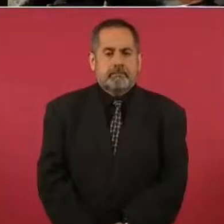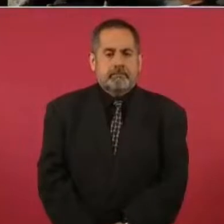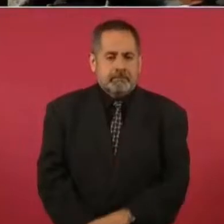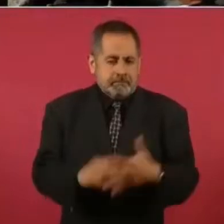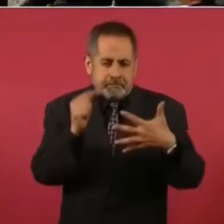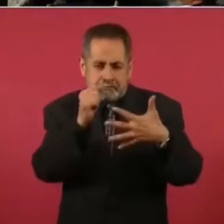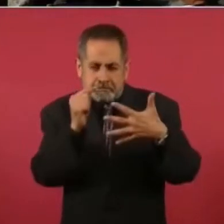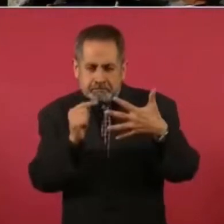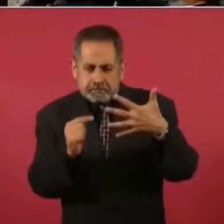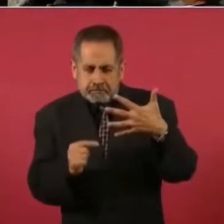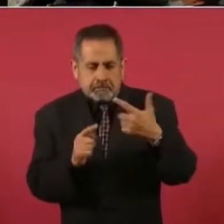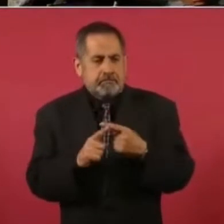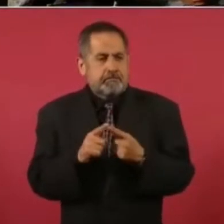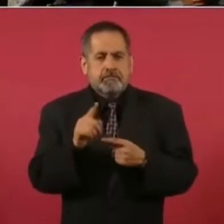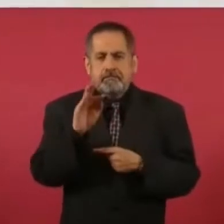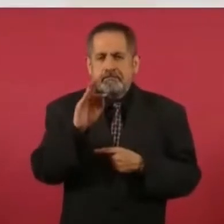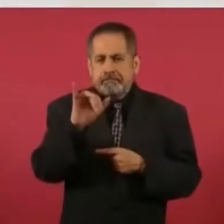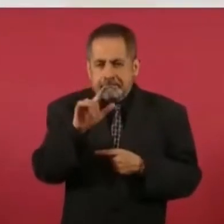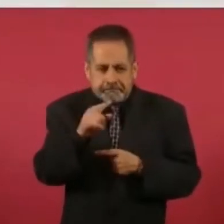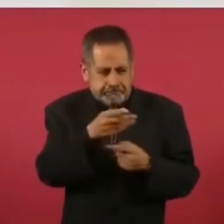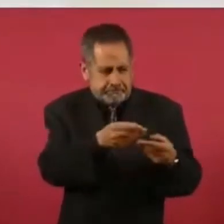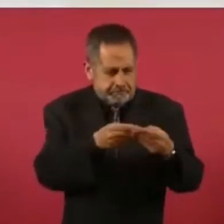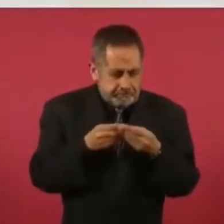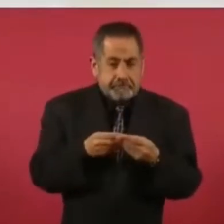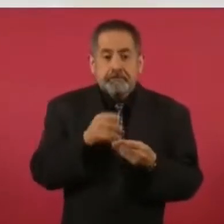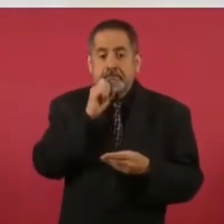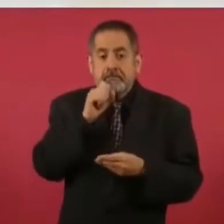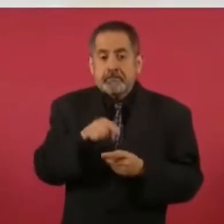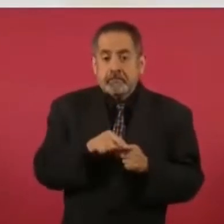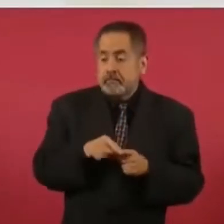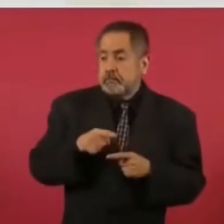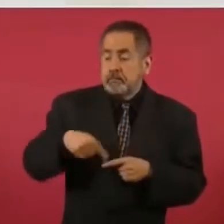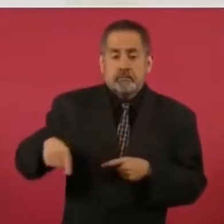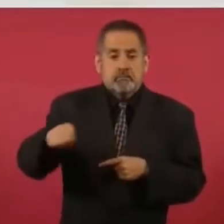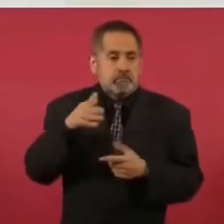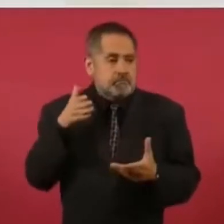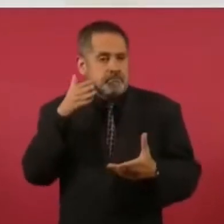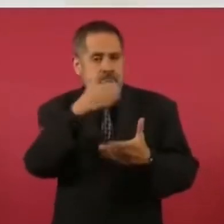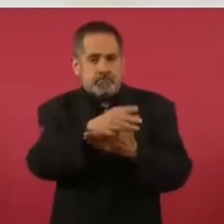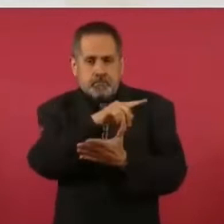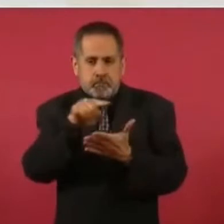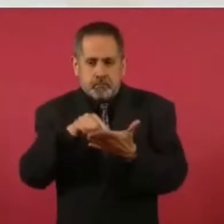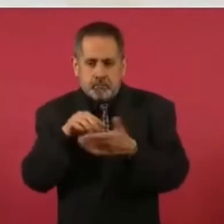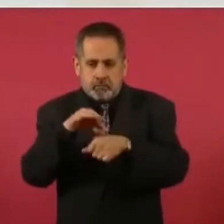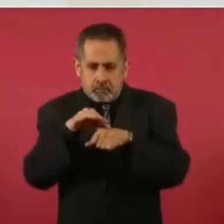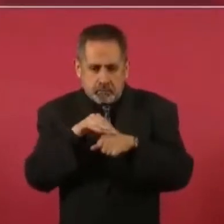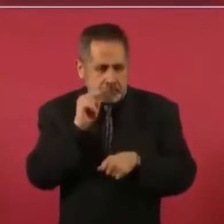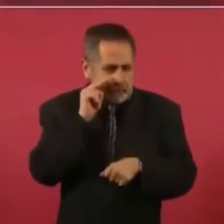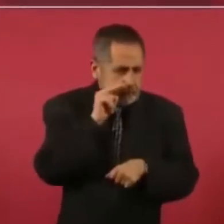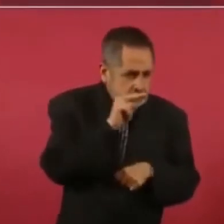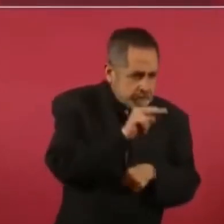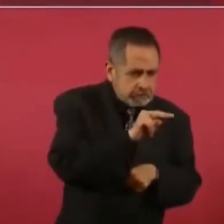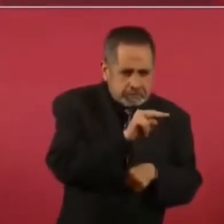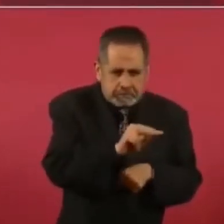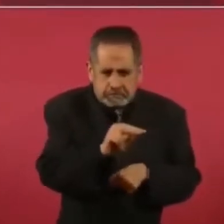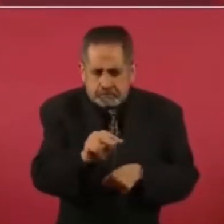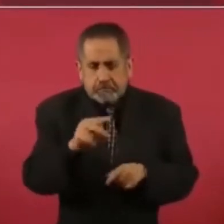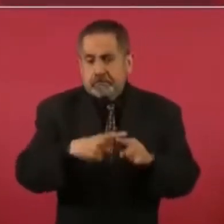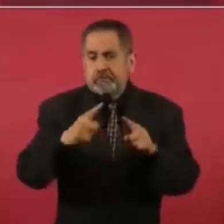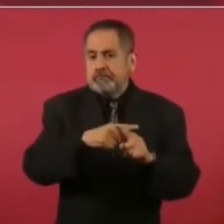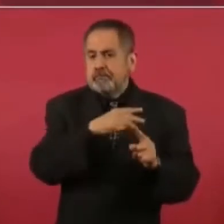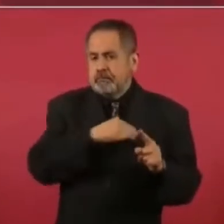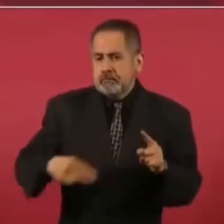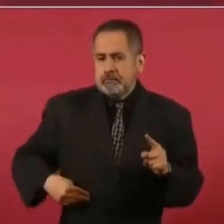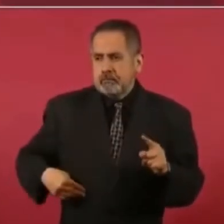pliego de consignación de la Fiscalía, el levantamiento de campo que hemos hecho a lo largo de muchos años en distintos